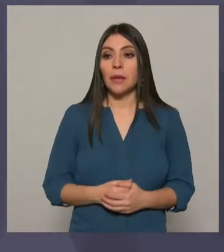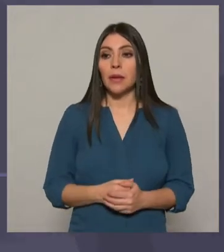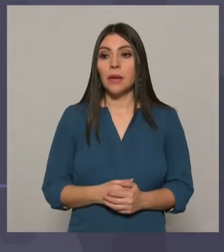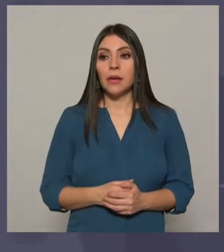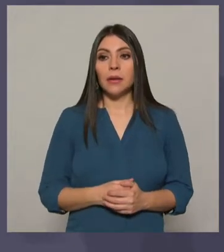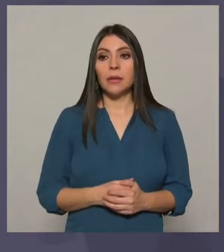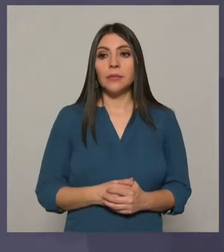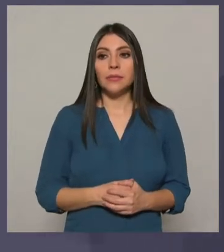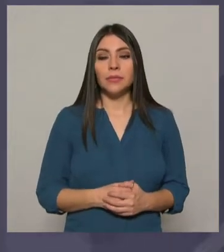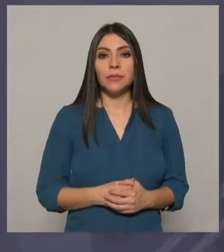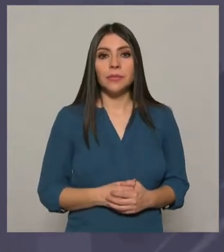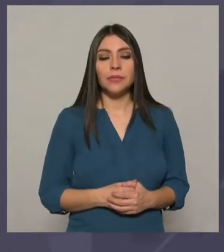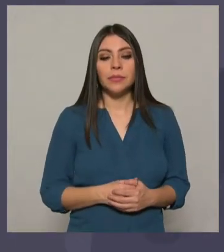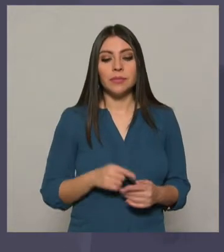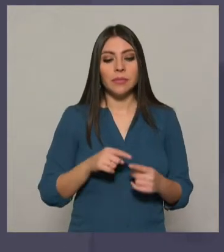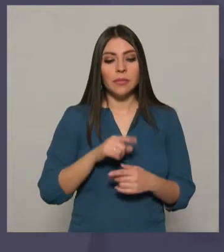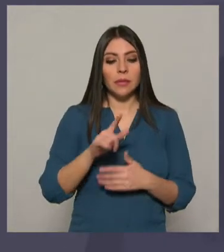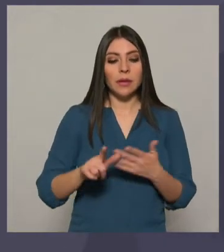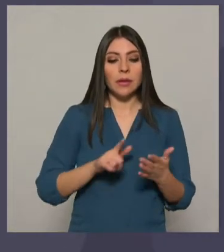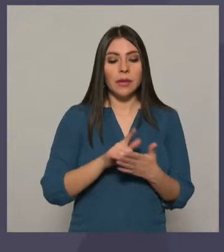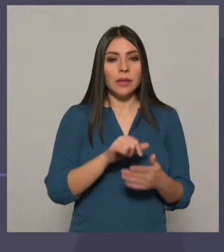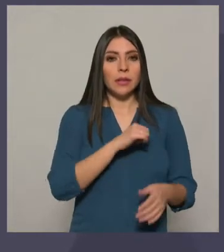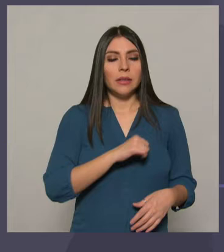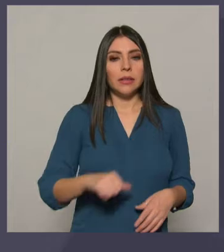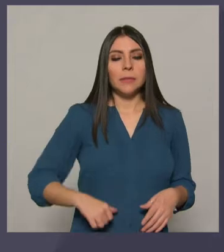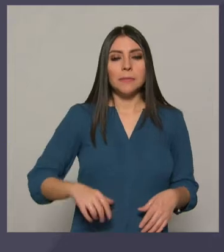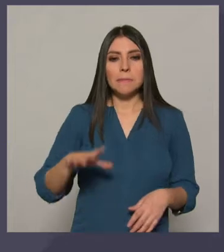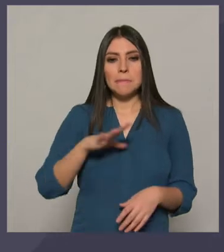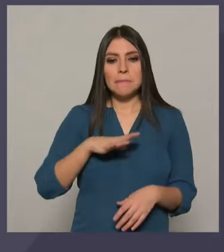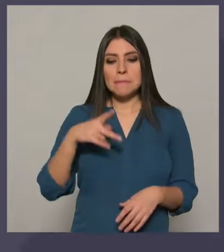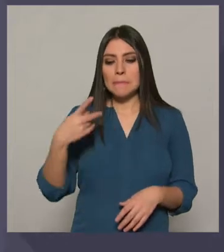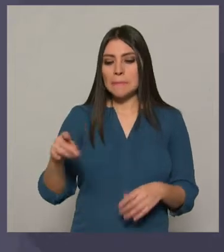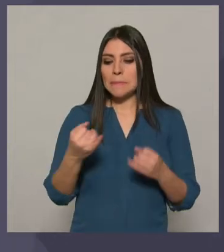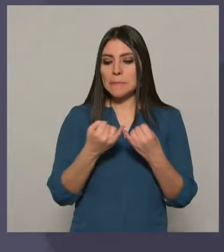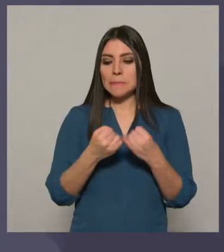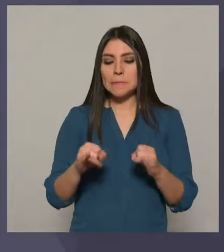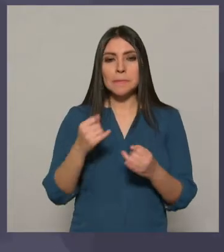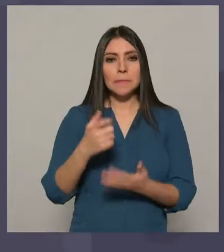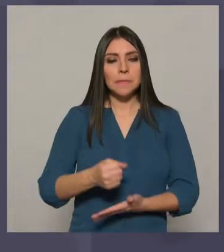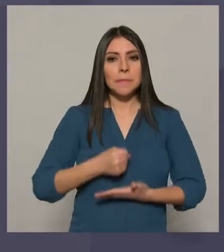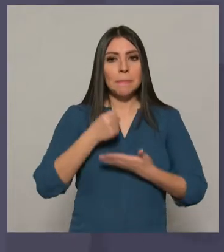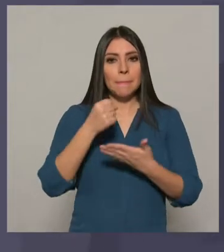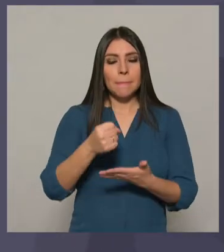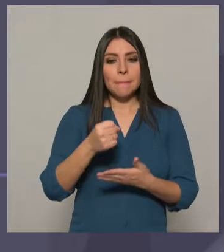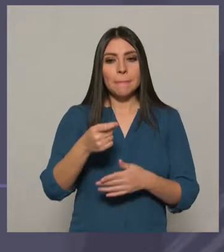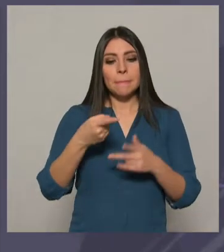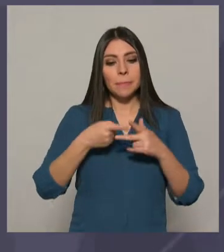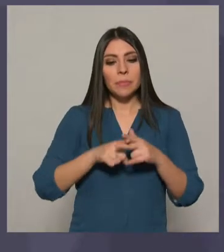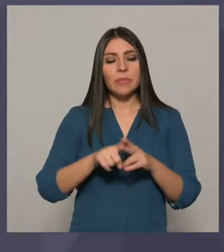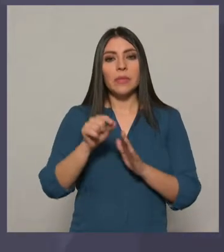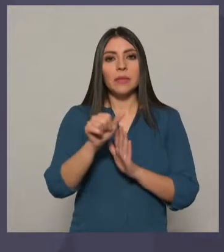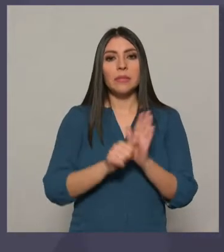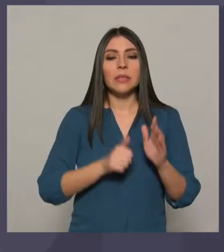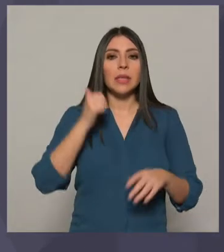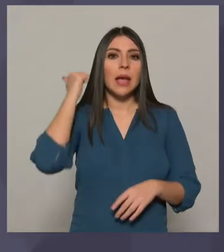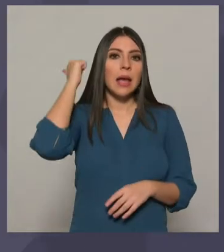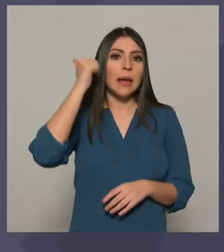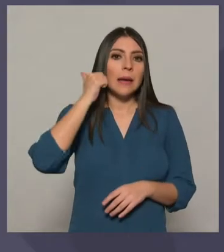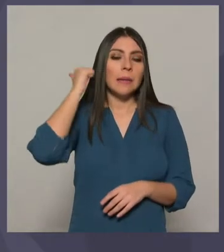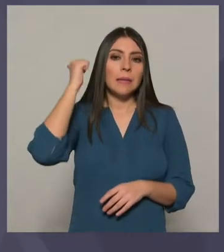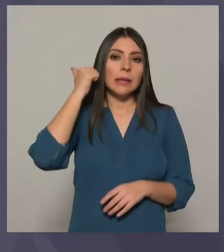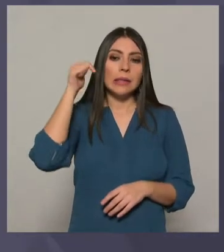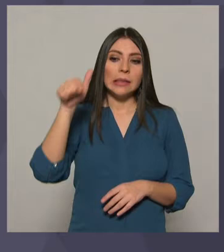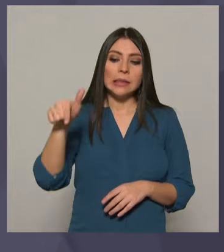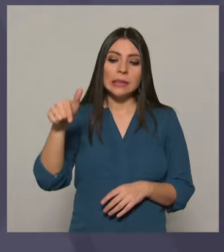con la ley de alcaldías, donde había una autonomía de carácter presupuestal, Fue a partir del mes de abril que comenzó este